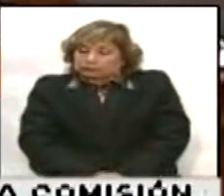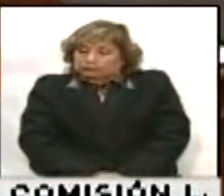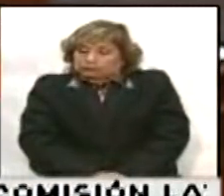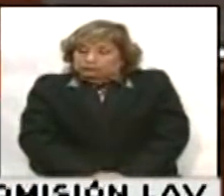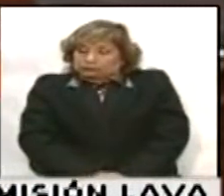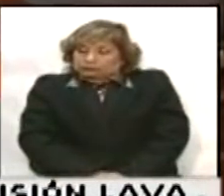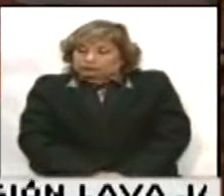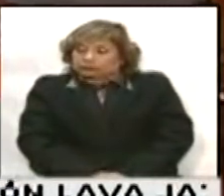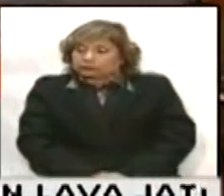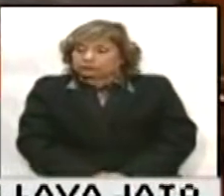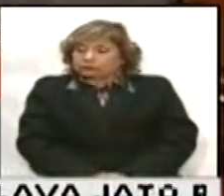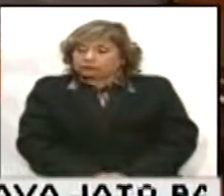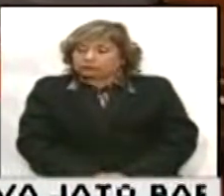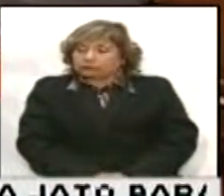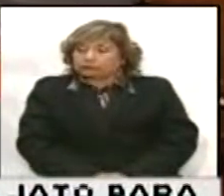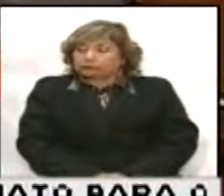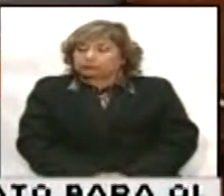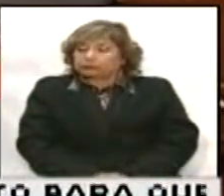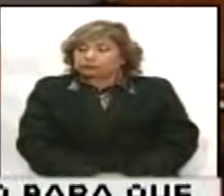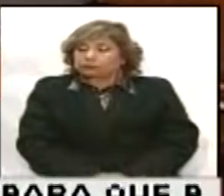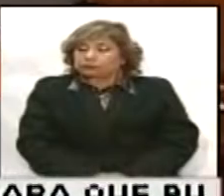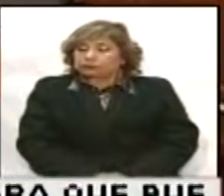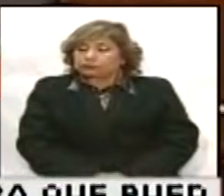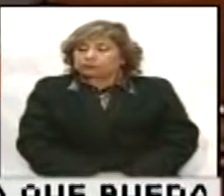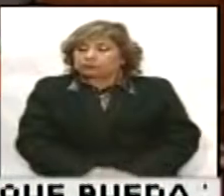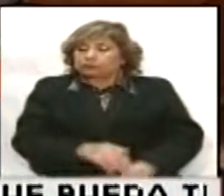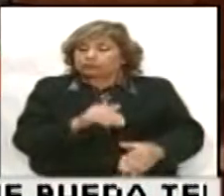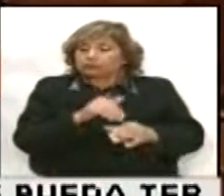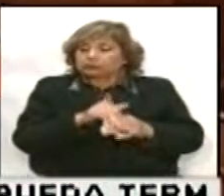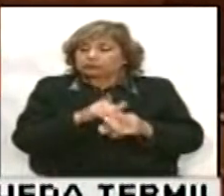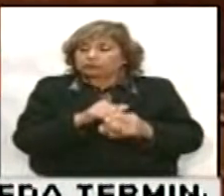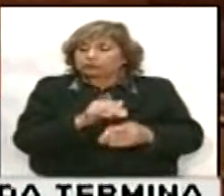¿Cuánto van? De una vez, ¿cuántos están? De una vez, por favor, votar, congresista.